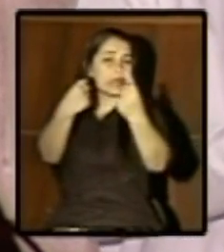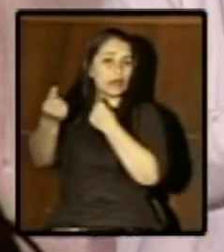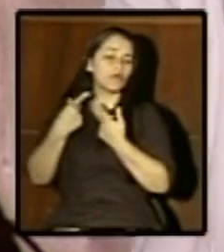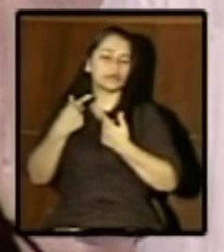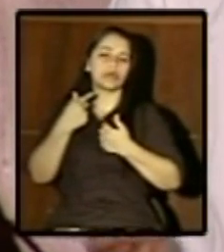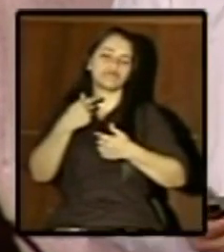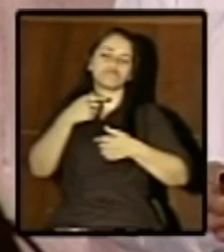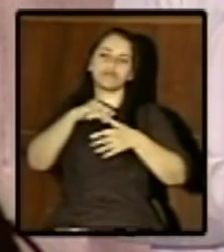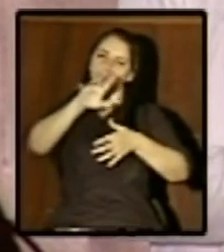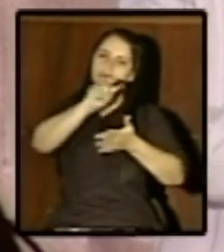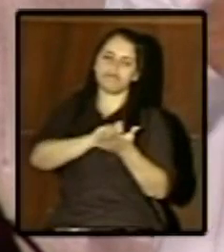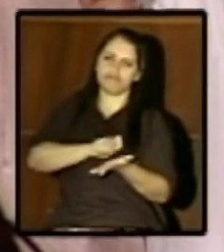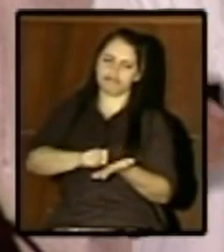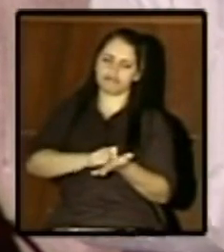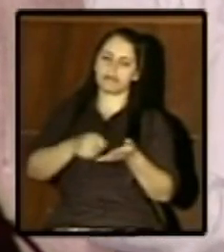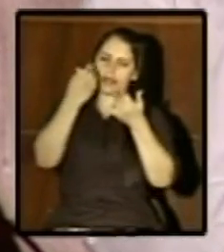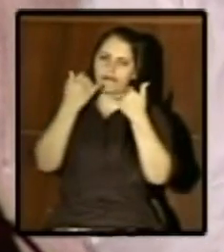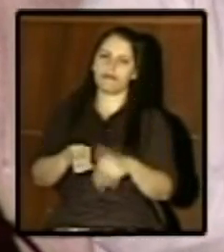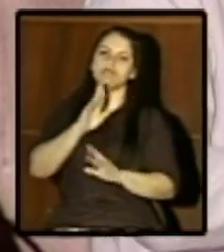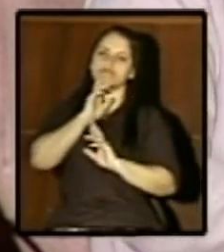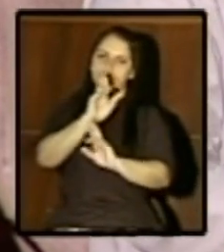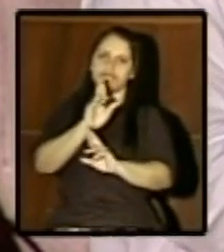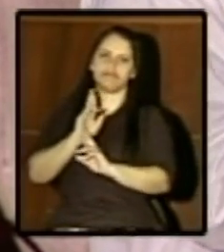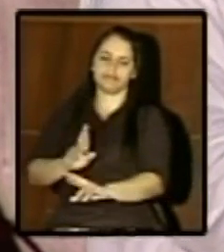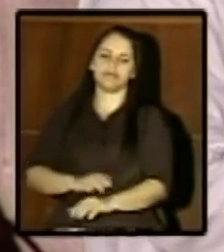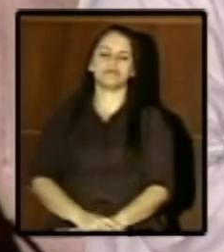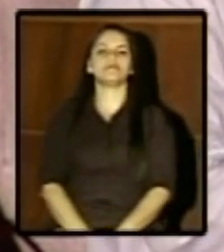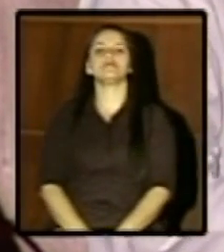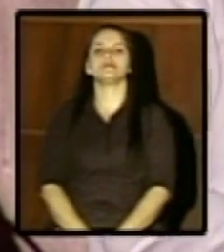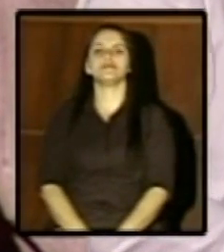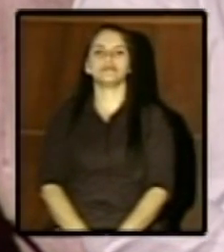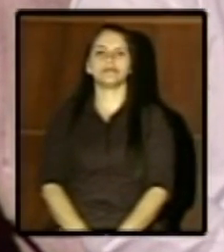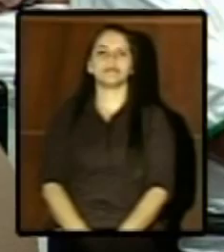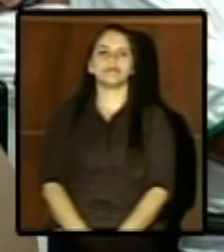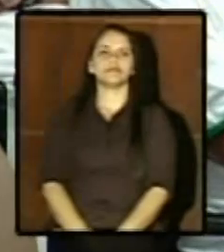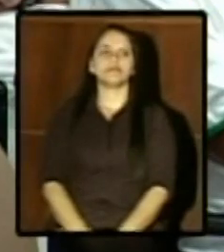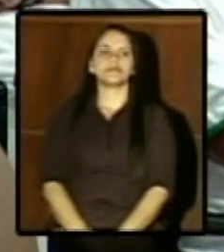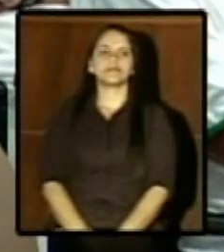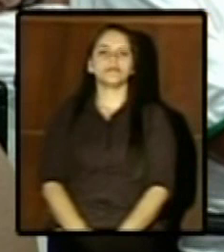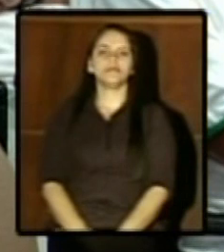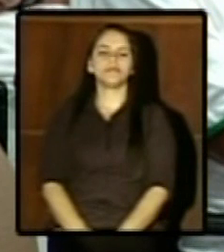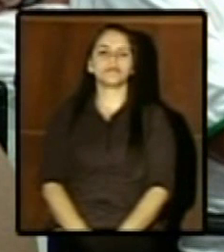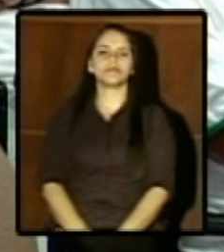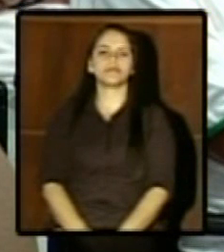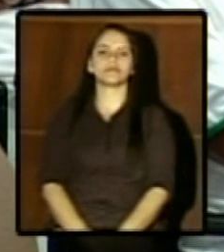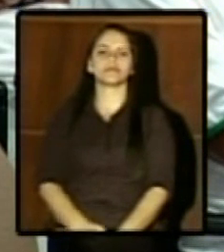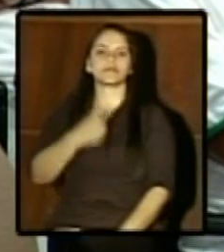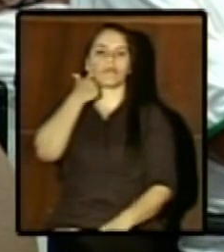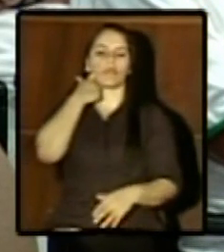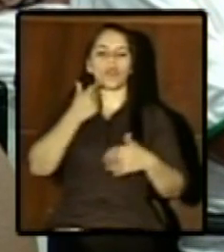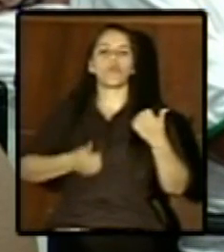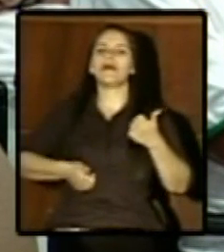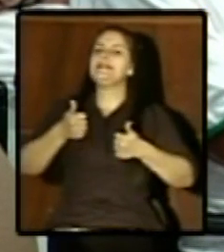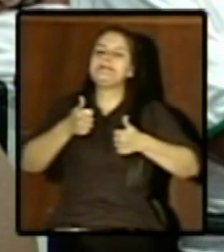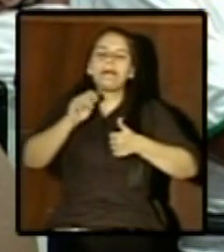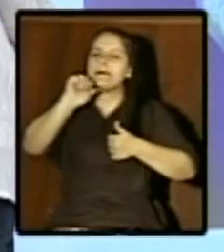fin, respecto a alguna articulación que quedó por fuera, que quedaron casi todas, pues con mucho gusto. Bueno, esta sería